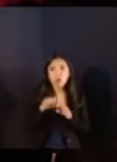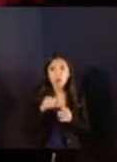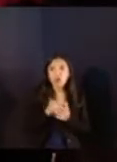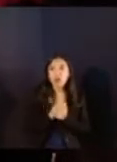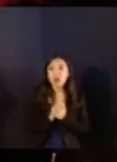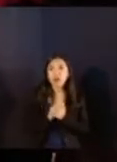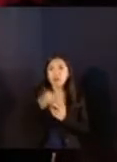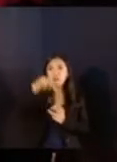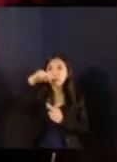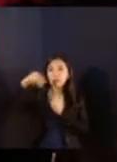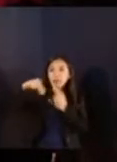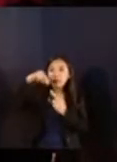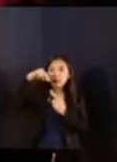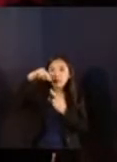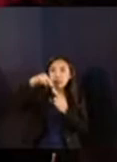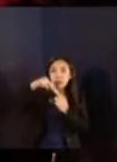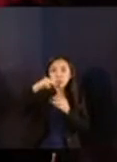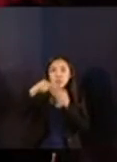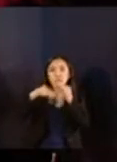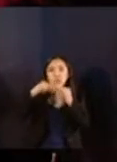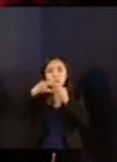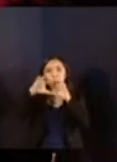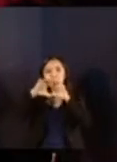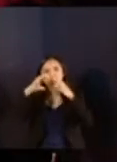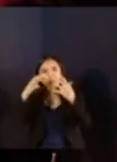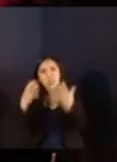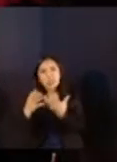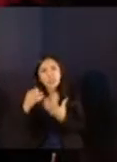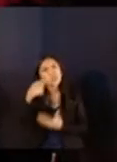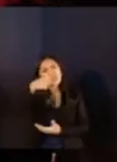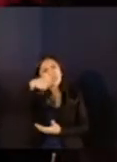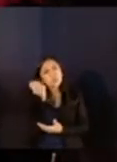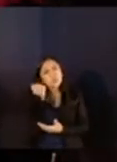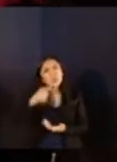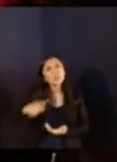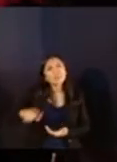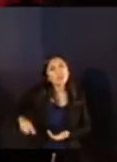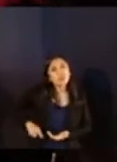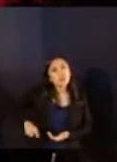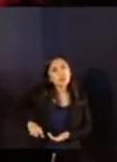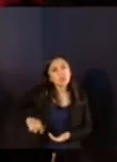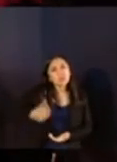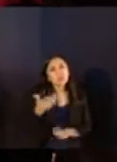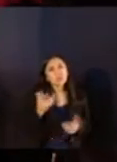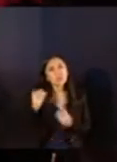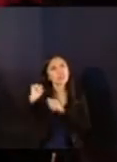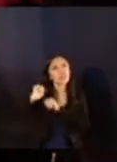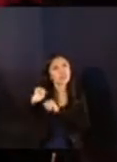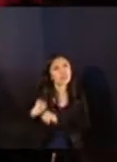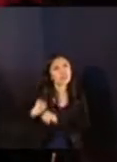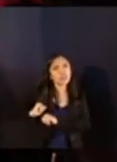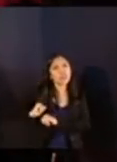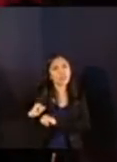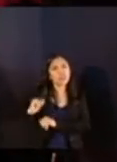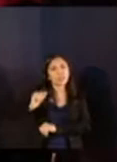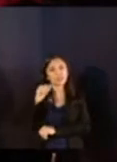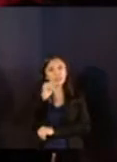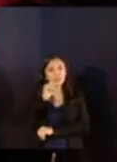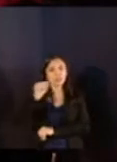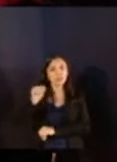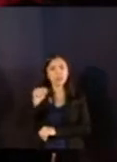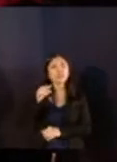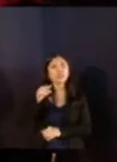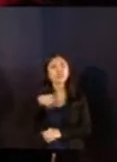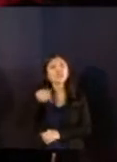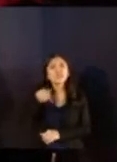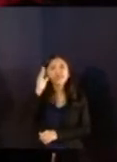regional, latinoamericano, global. Yo quisiera saber, desde gobierno, desde las autoridades, ¿qué se tiene proyectado